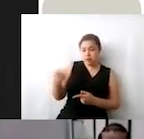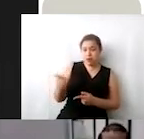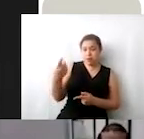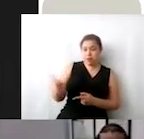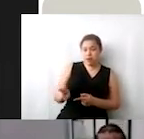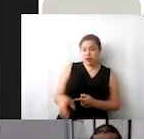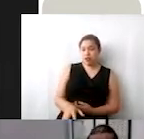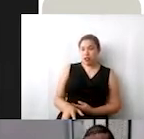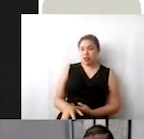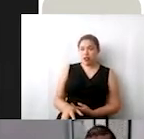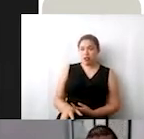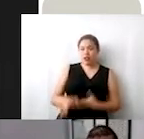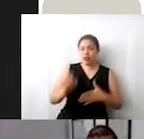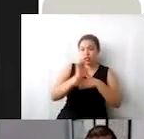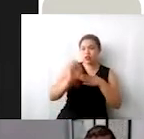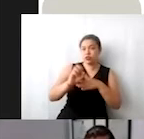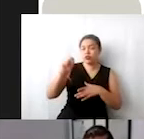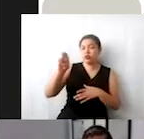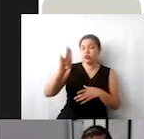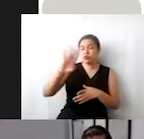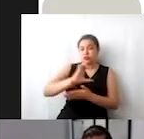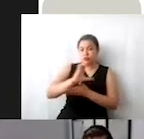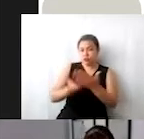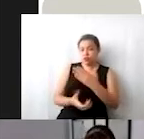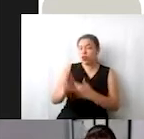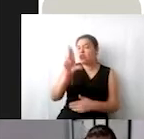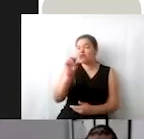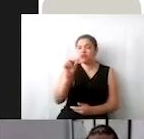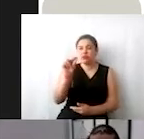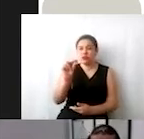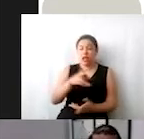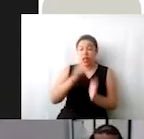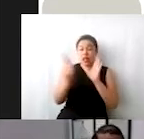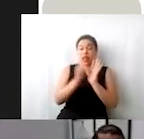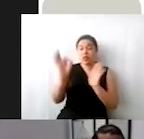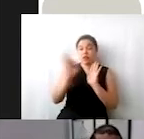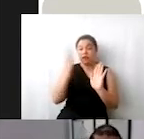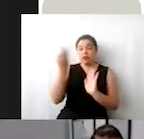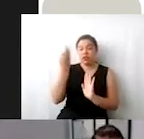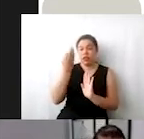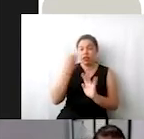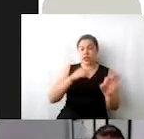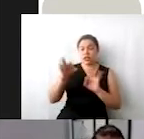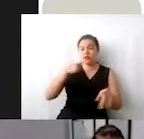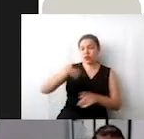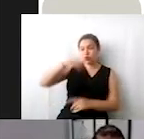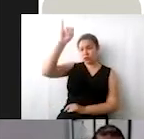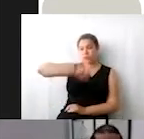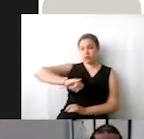órdenes, entonces no estoy subcontratando. En realidad, en términos de la Ley Federal del Trabajo, soy patrón.